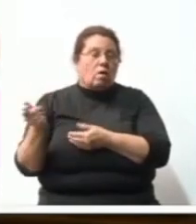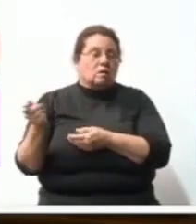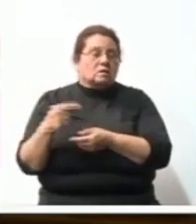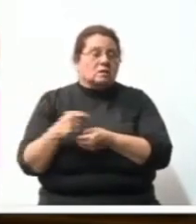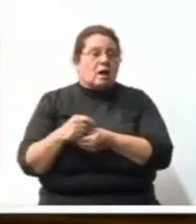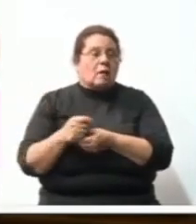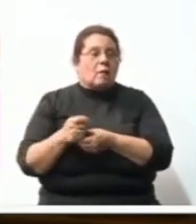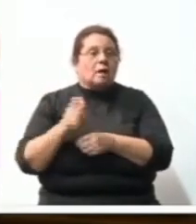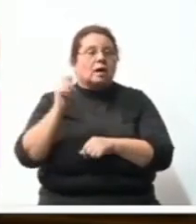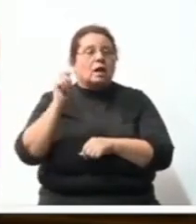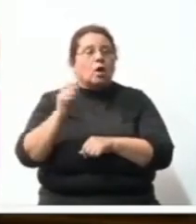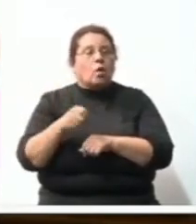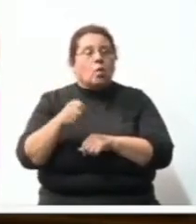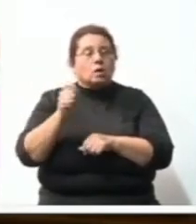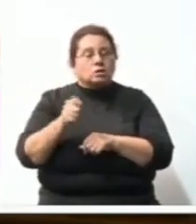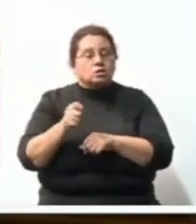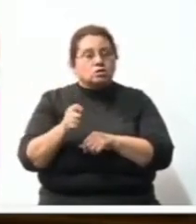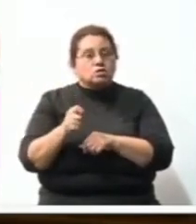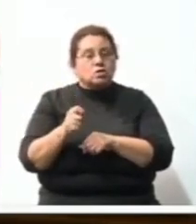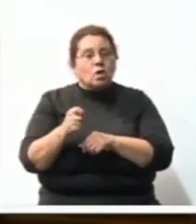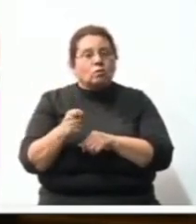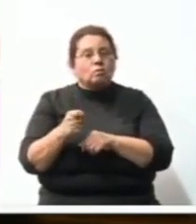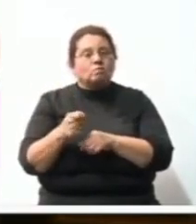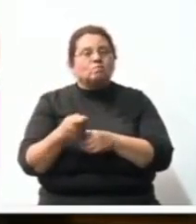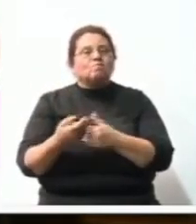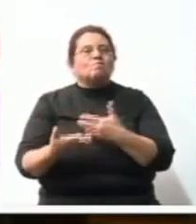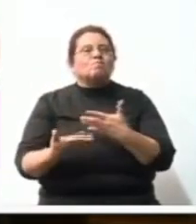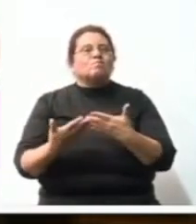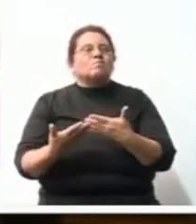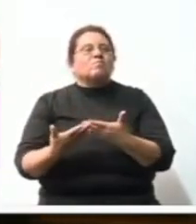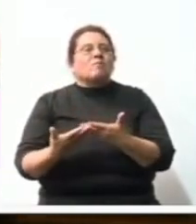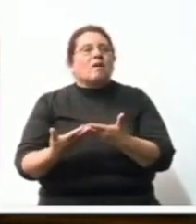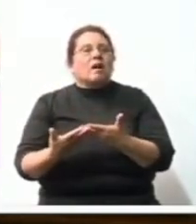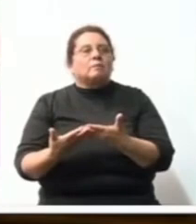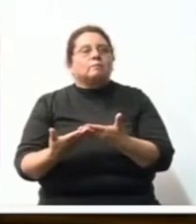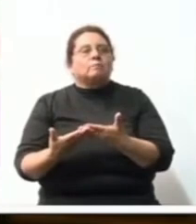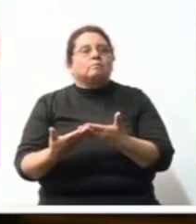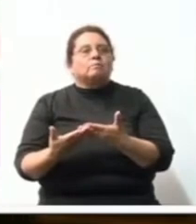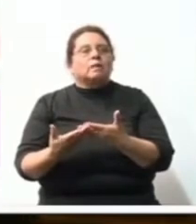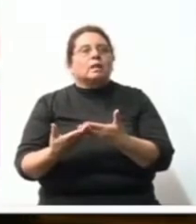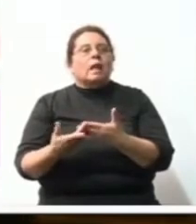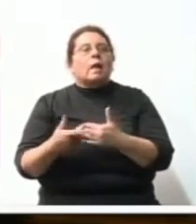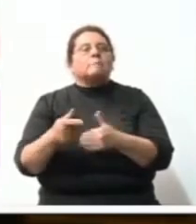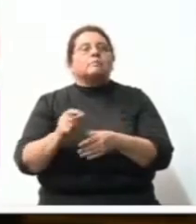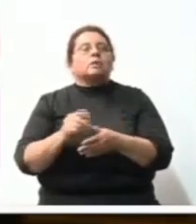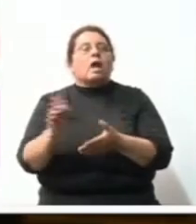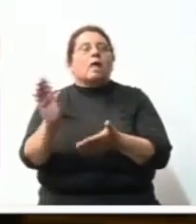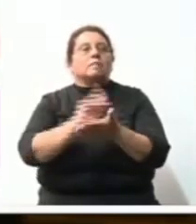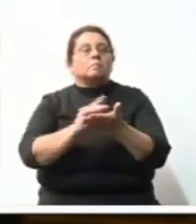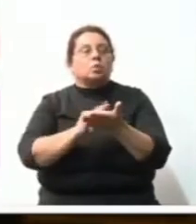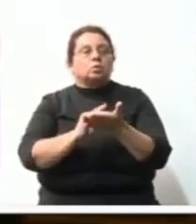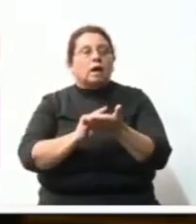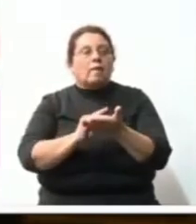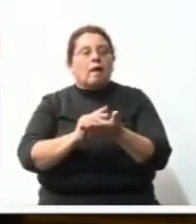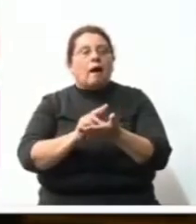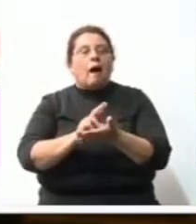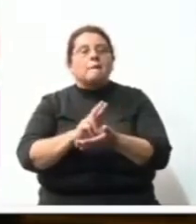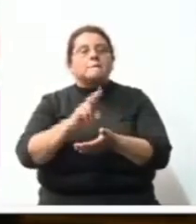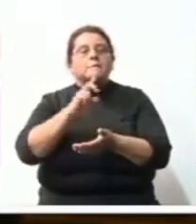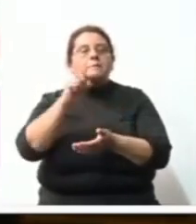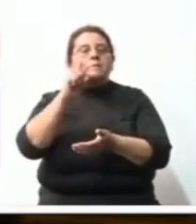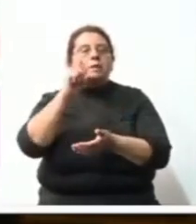todos los juicios de lesa humanidad la propia diputada convocante villarruel